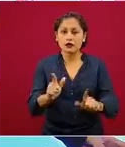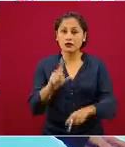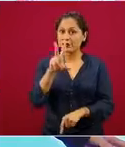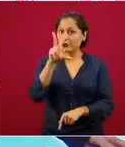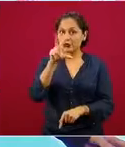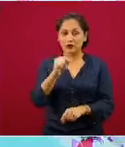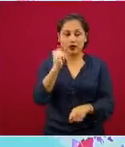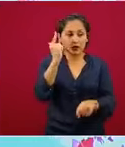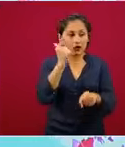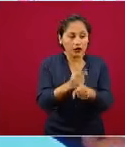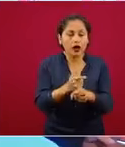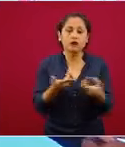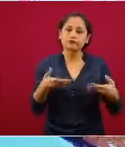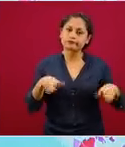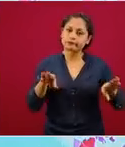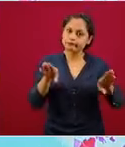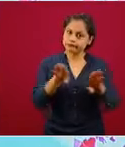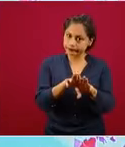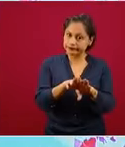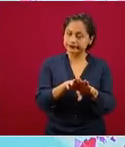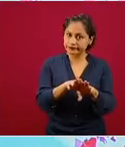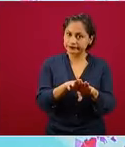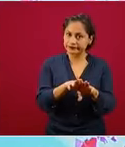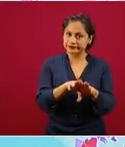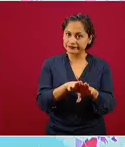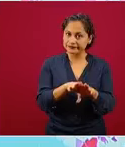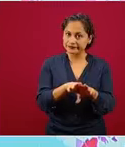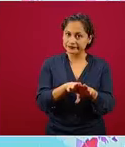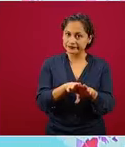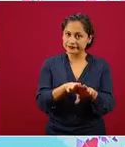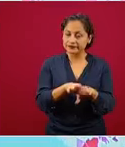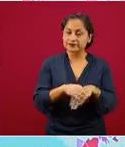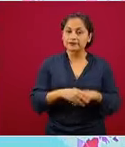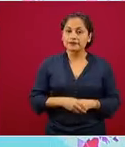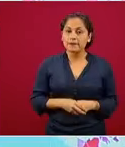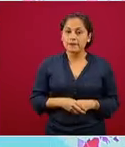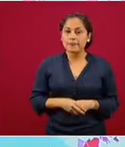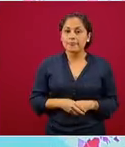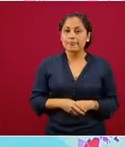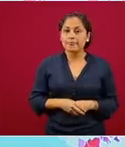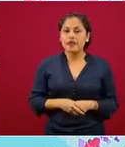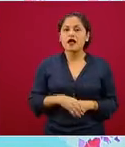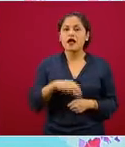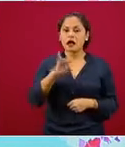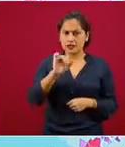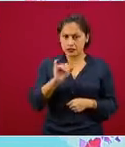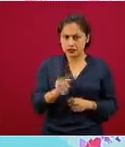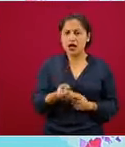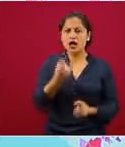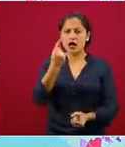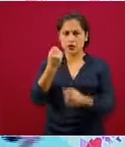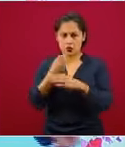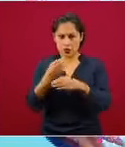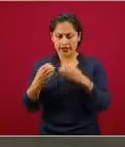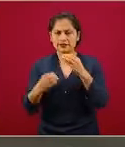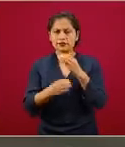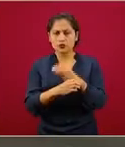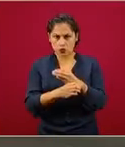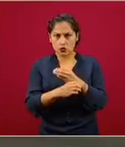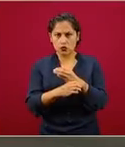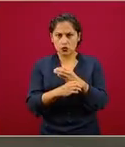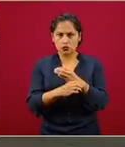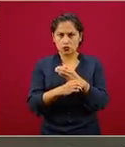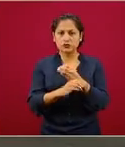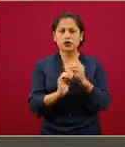a hacer nada. Al contrario, hay intervenciones que se pondrán en práctica para